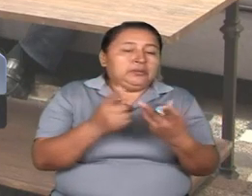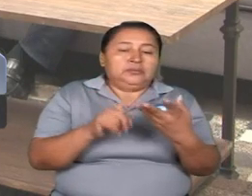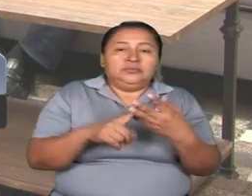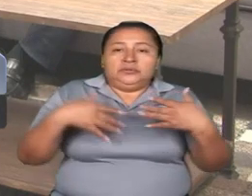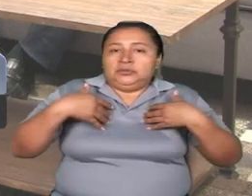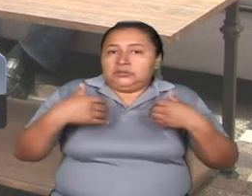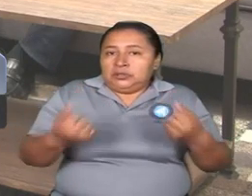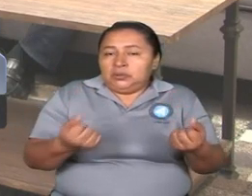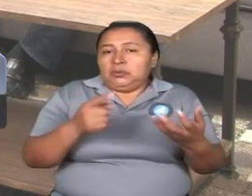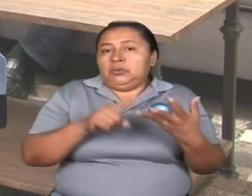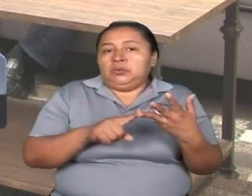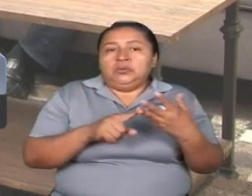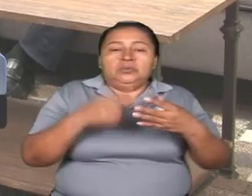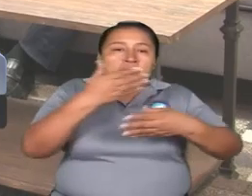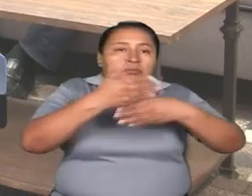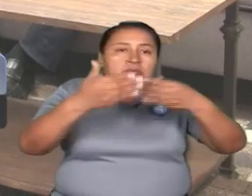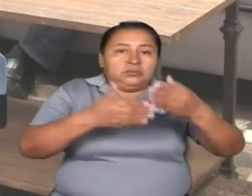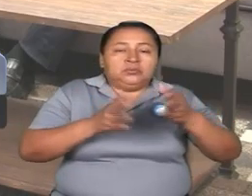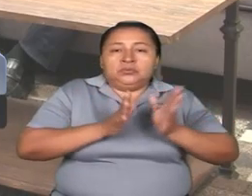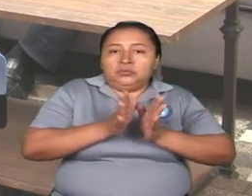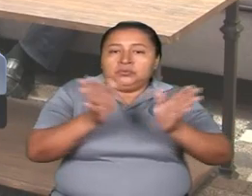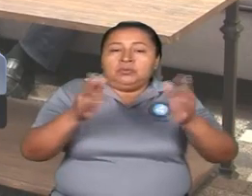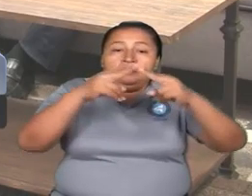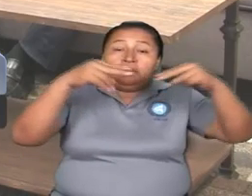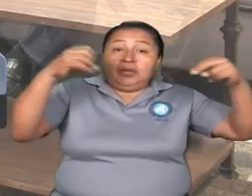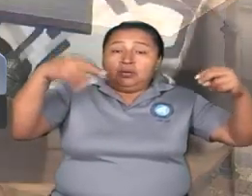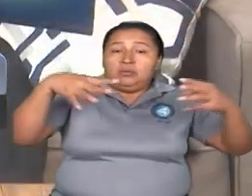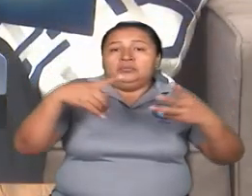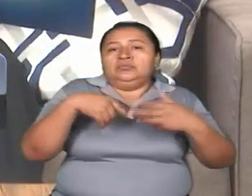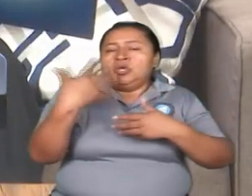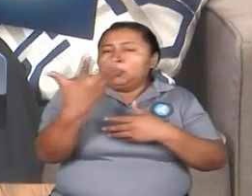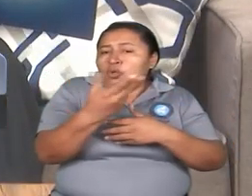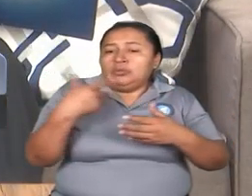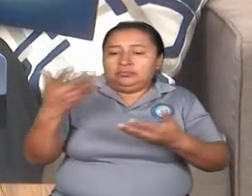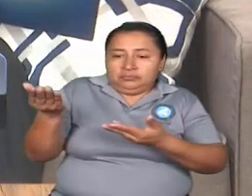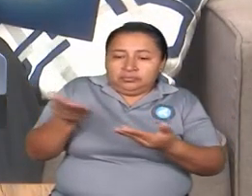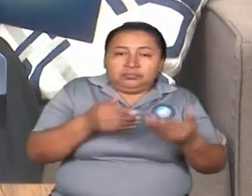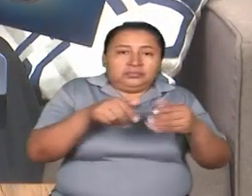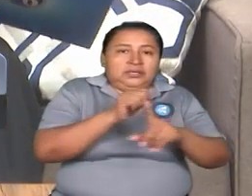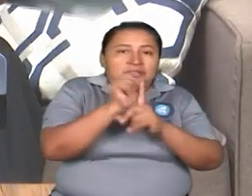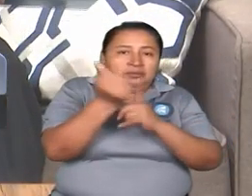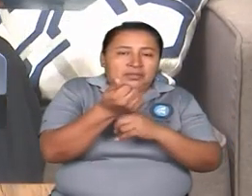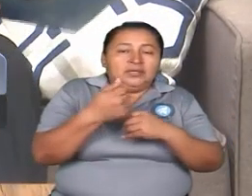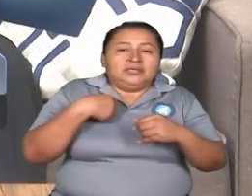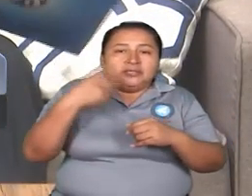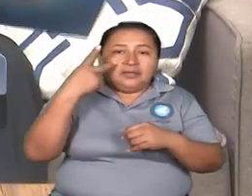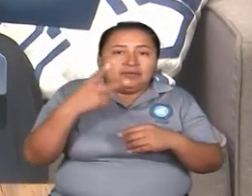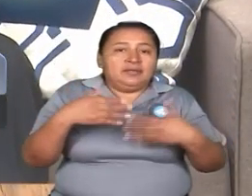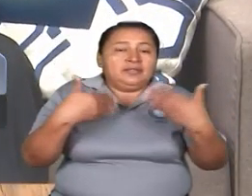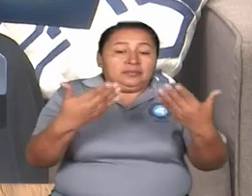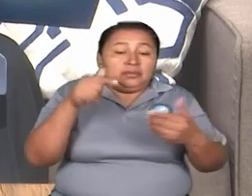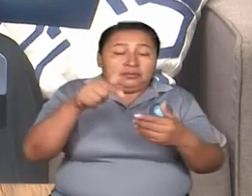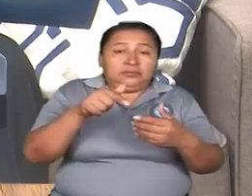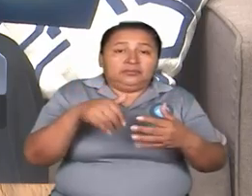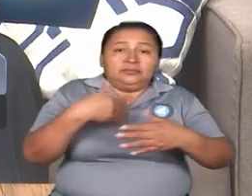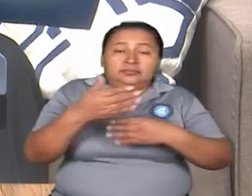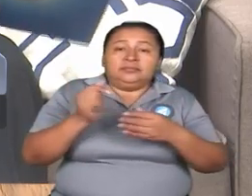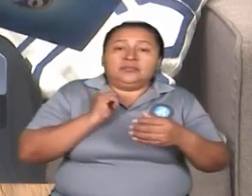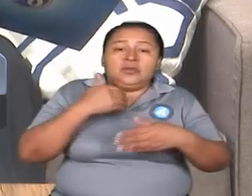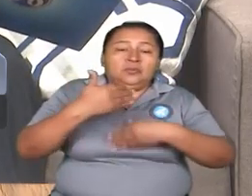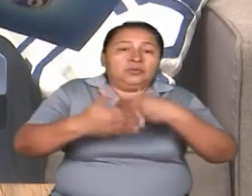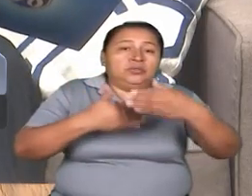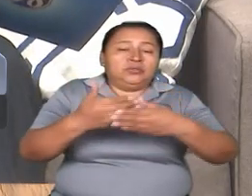salud, por ejemplo, la infraestructura para electrificación. Todo eso pasó por acá y sí, se ve también dentro del